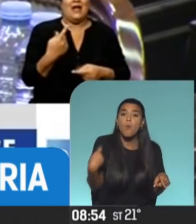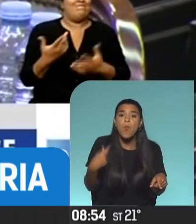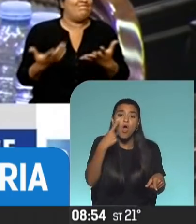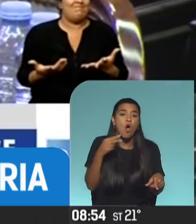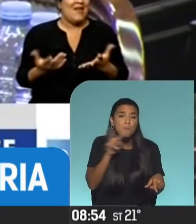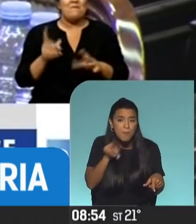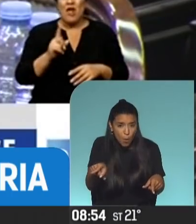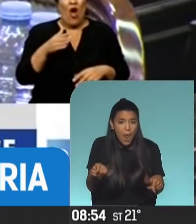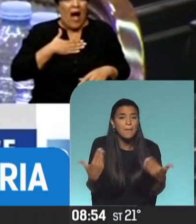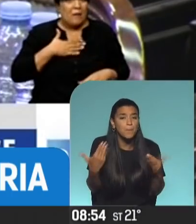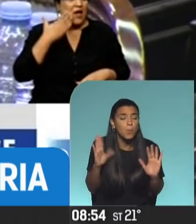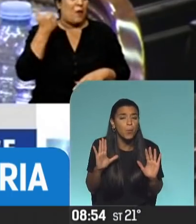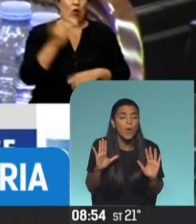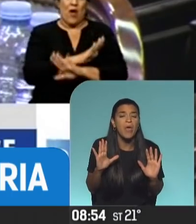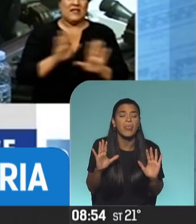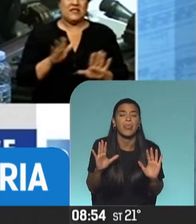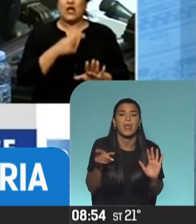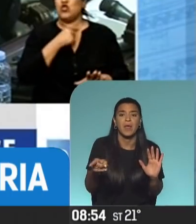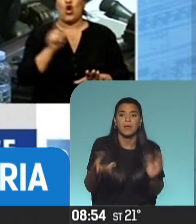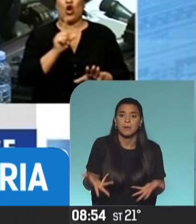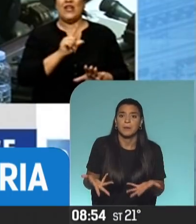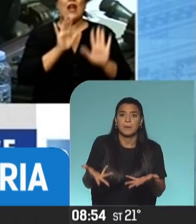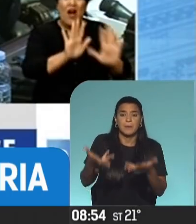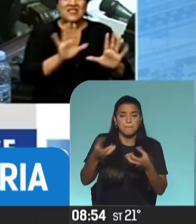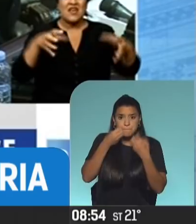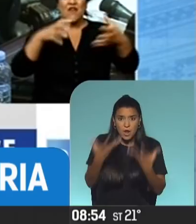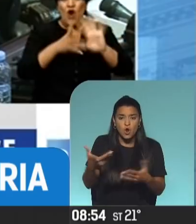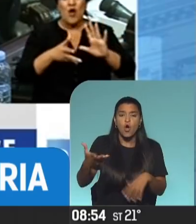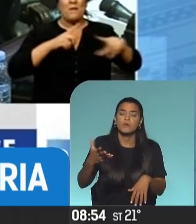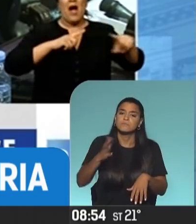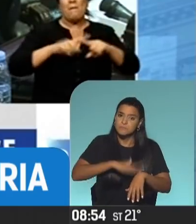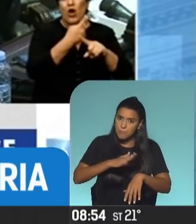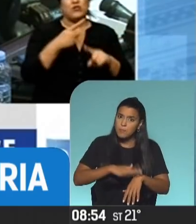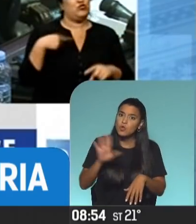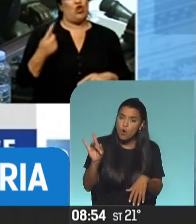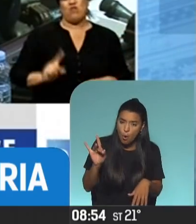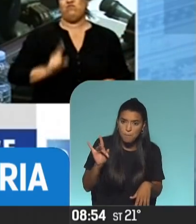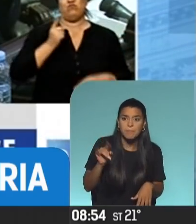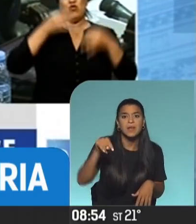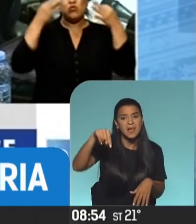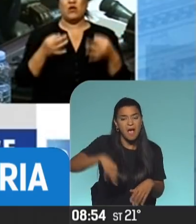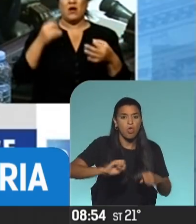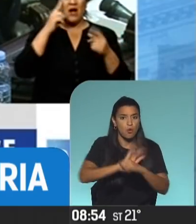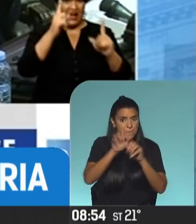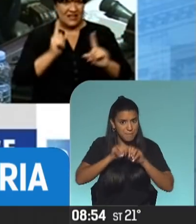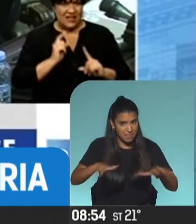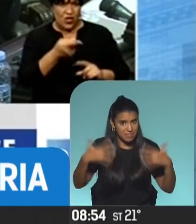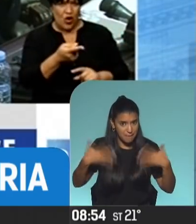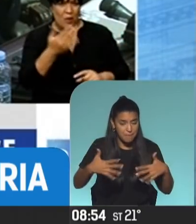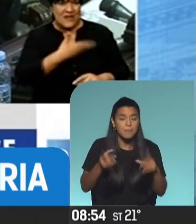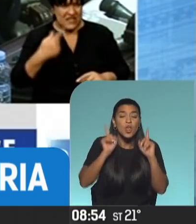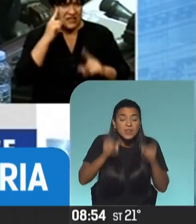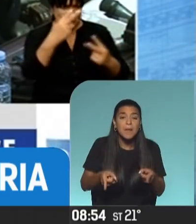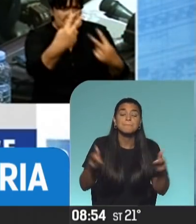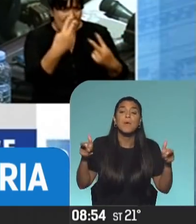jubiladas pudieron, la verdad, salir mejor en un tiempo tan complicado como es el tiempo de la pandemia, pero además, entre